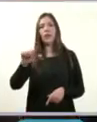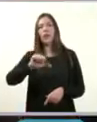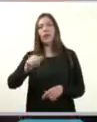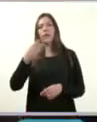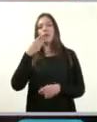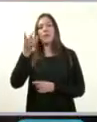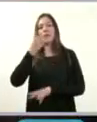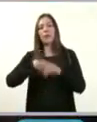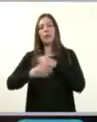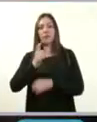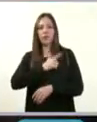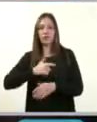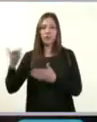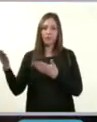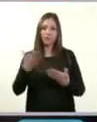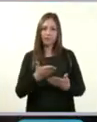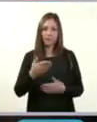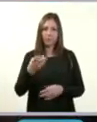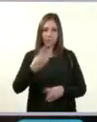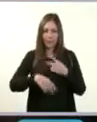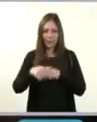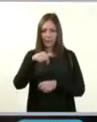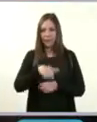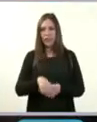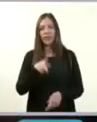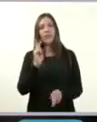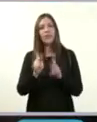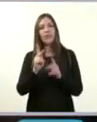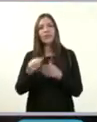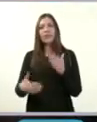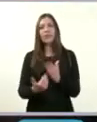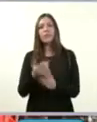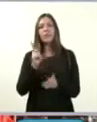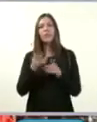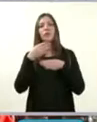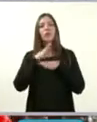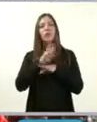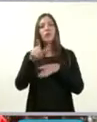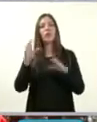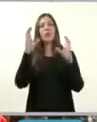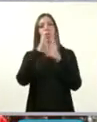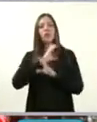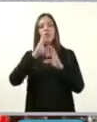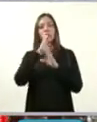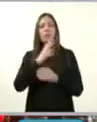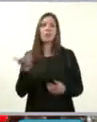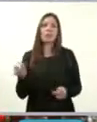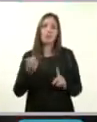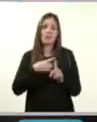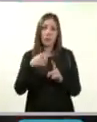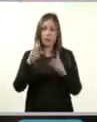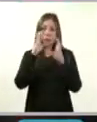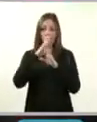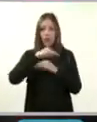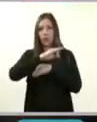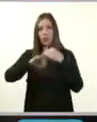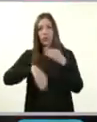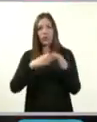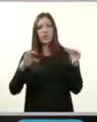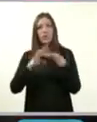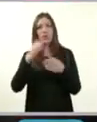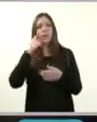Bienvenida. muy bien, Qué gusto gracias. tenerte aquí. Hola, Nicole. Y platicar Hola, ¿cómo esta están? mañana de este concierto primero, bueno, porque el concierto tiene todo que ver